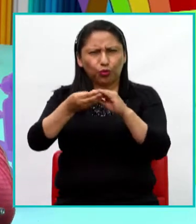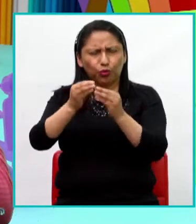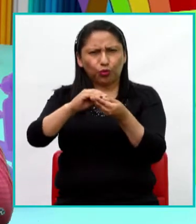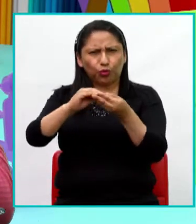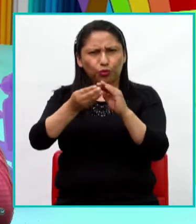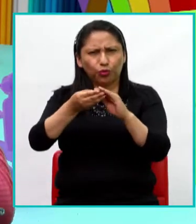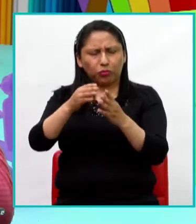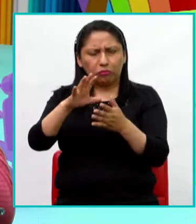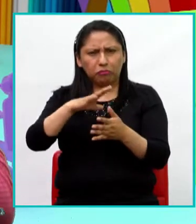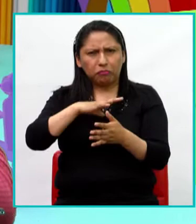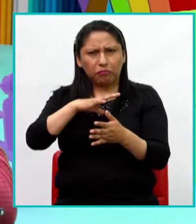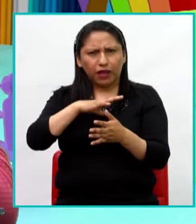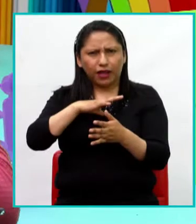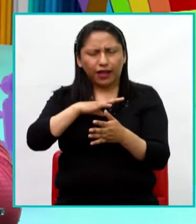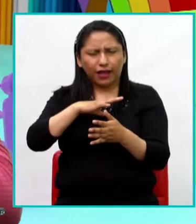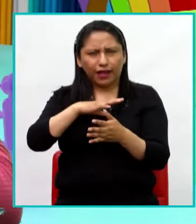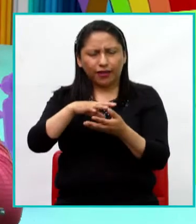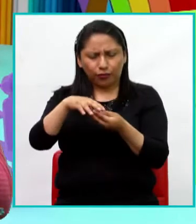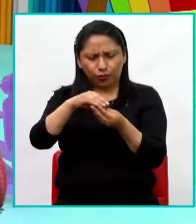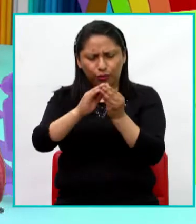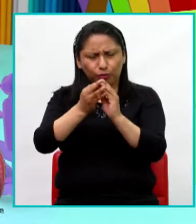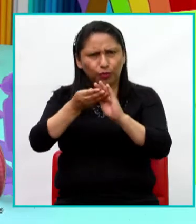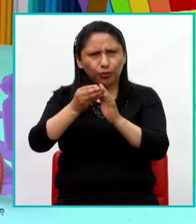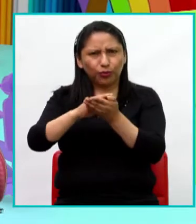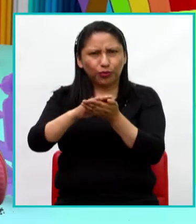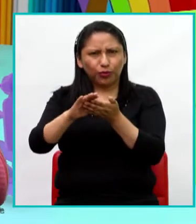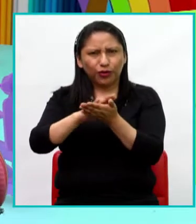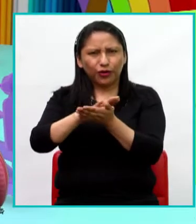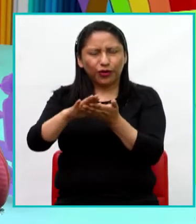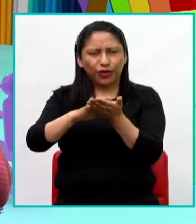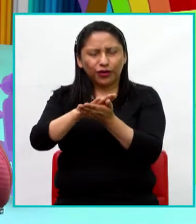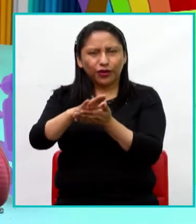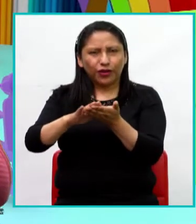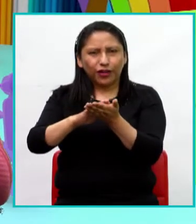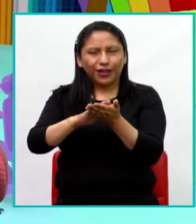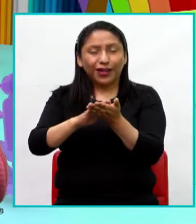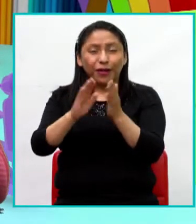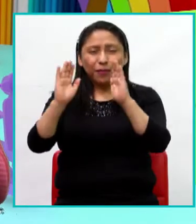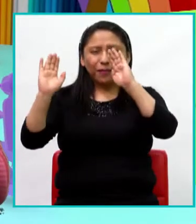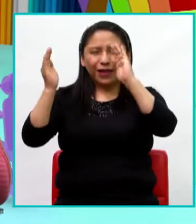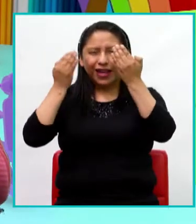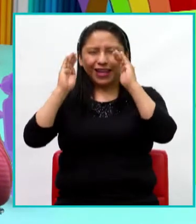vamos a mezclar muy bien y con esto vamos a hacer